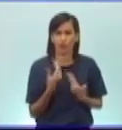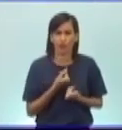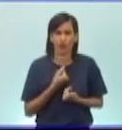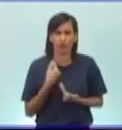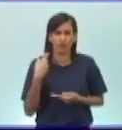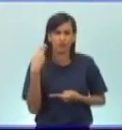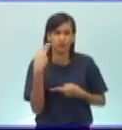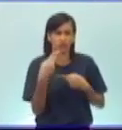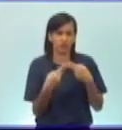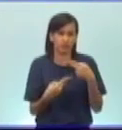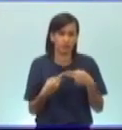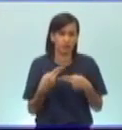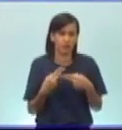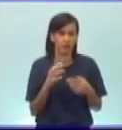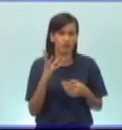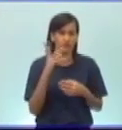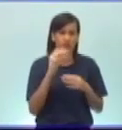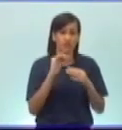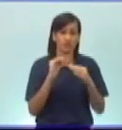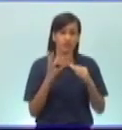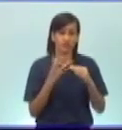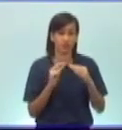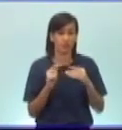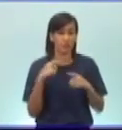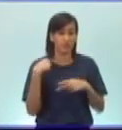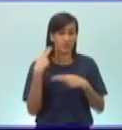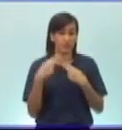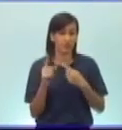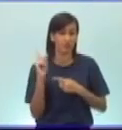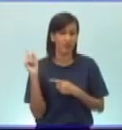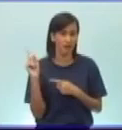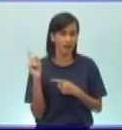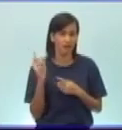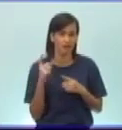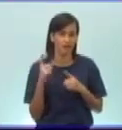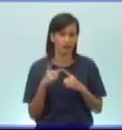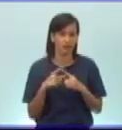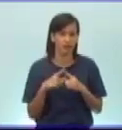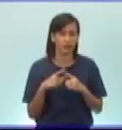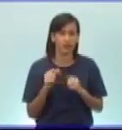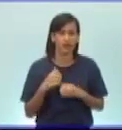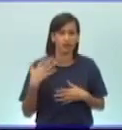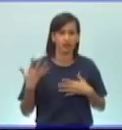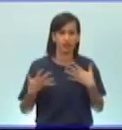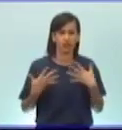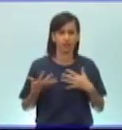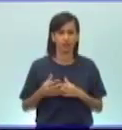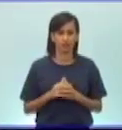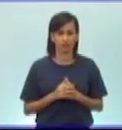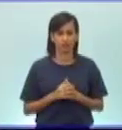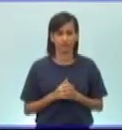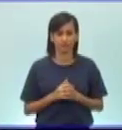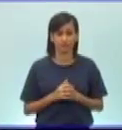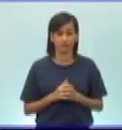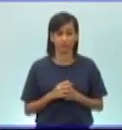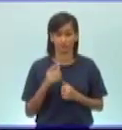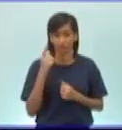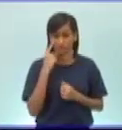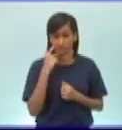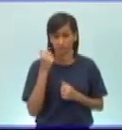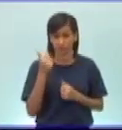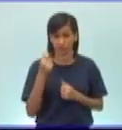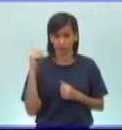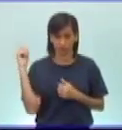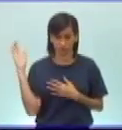con fracciones cuando estamos haciendo este tipo de actividad o de ejercicio. Fíjense, es